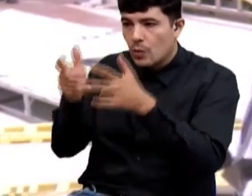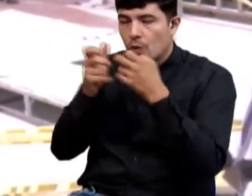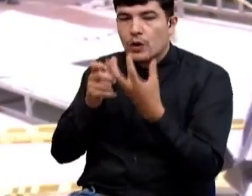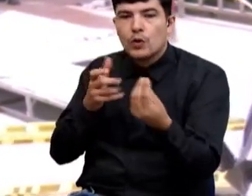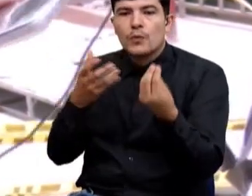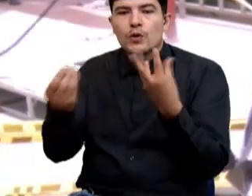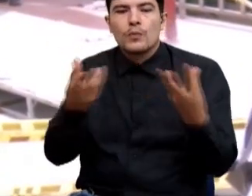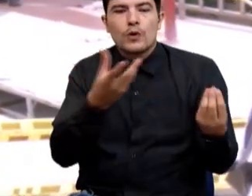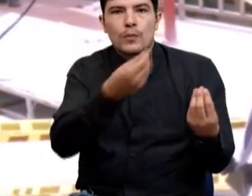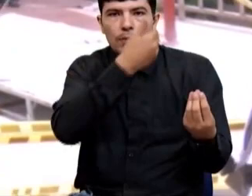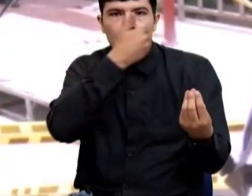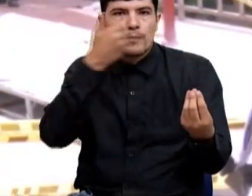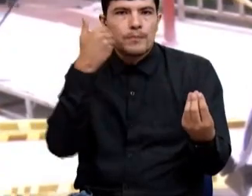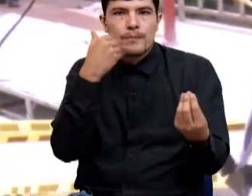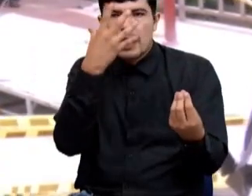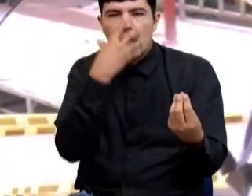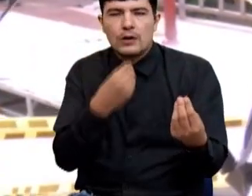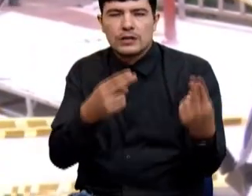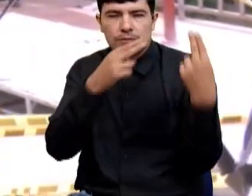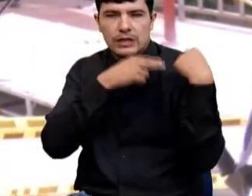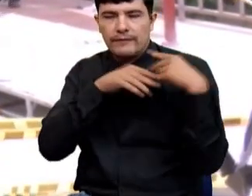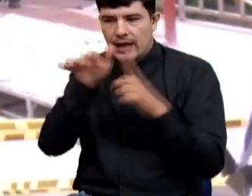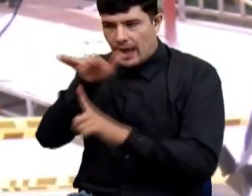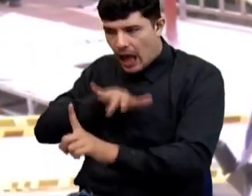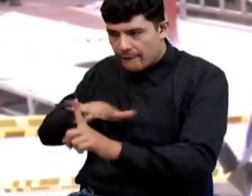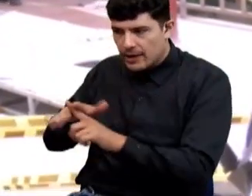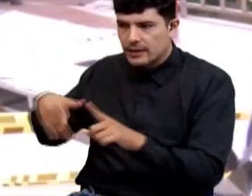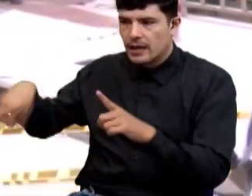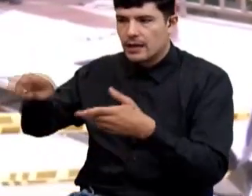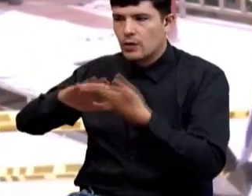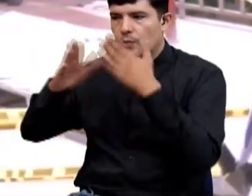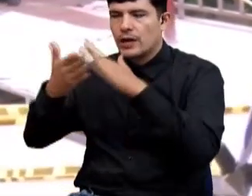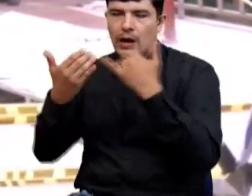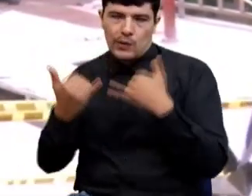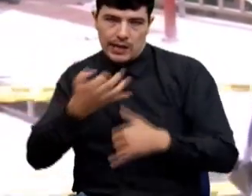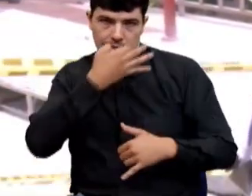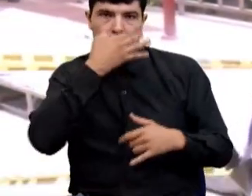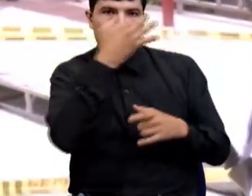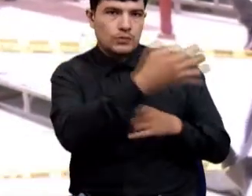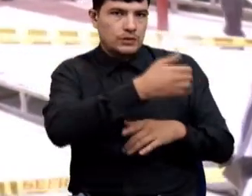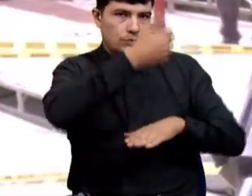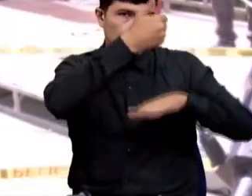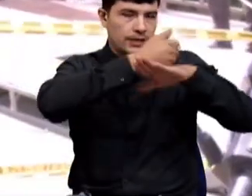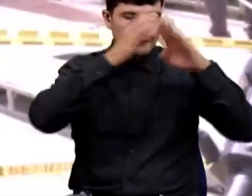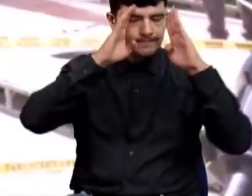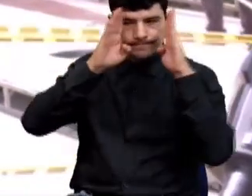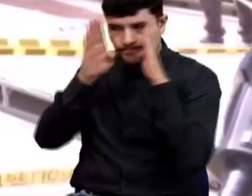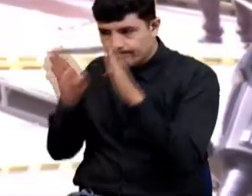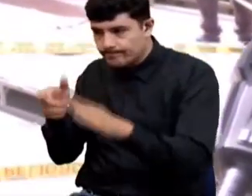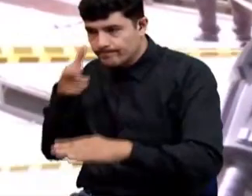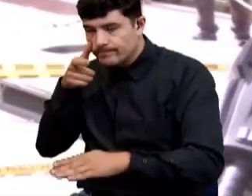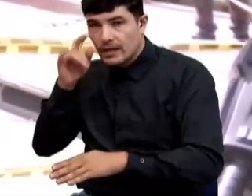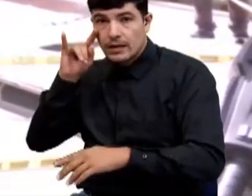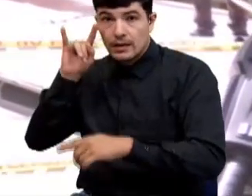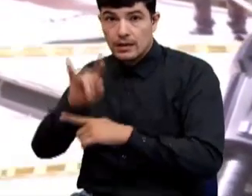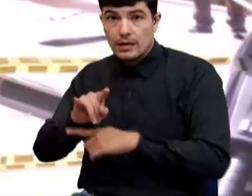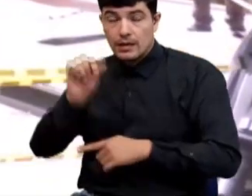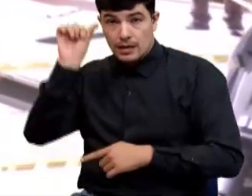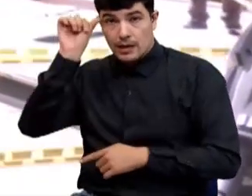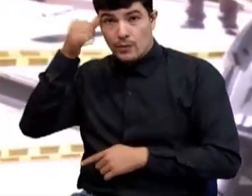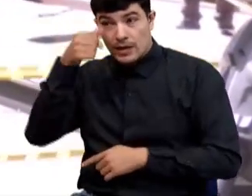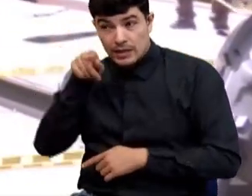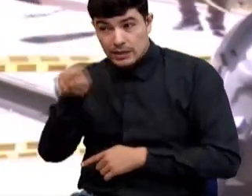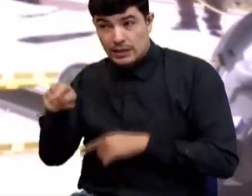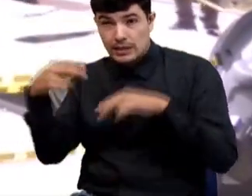grupos armados y bandas criminales que delinquen en esta zona. Y es que recordemos que por los pasos irregulares se siguen presentando